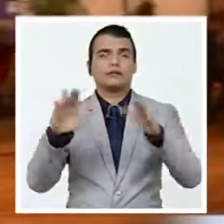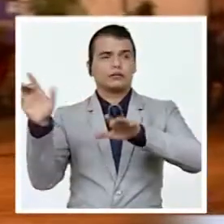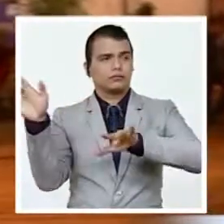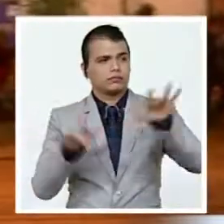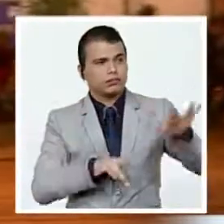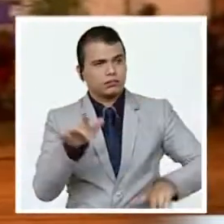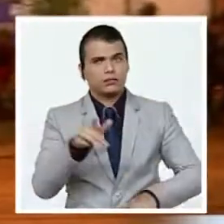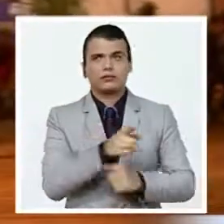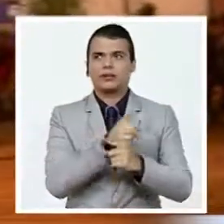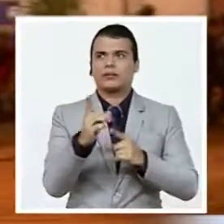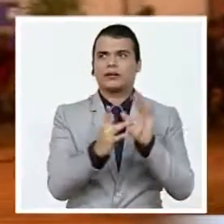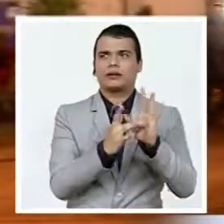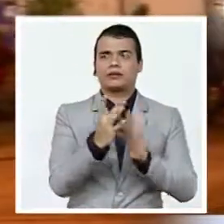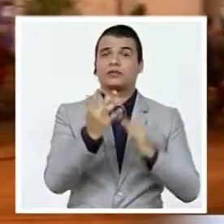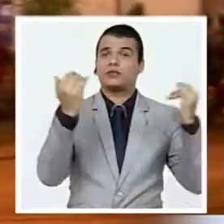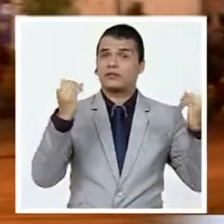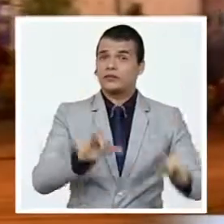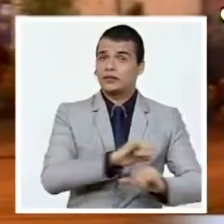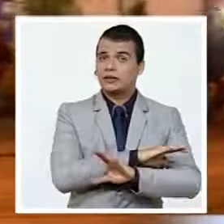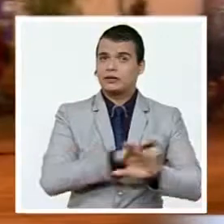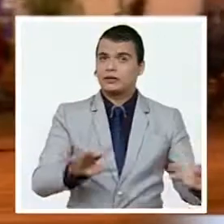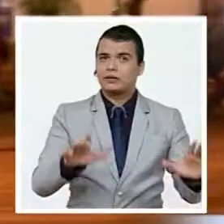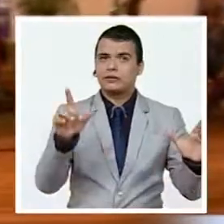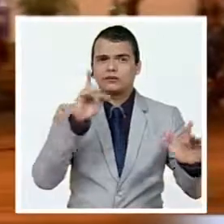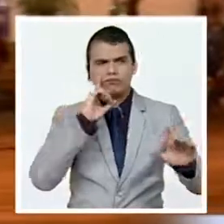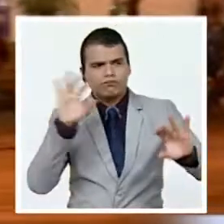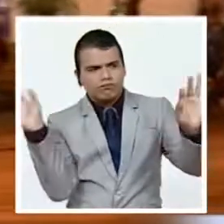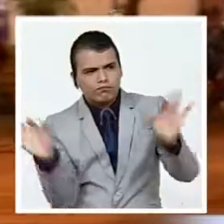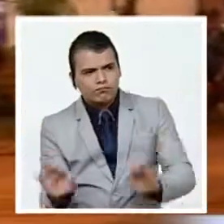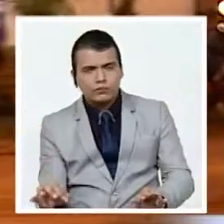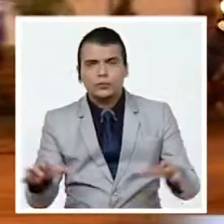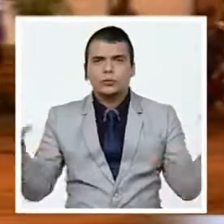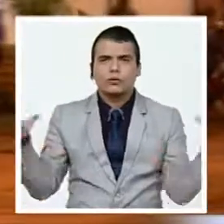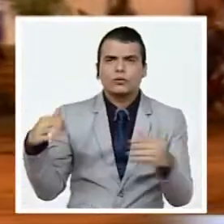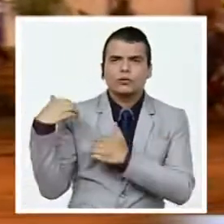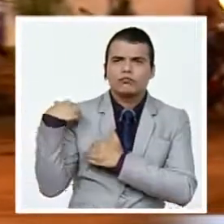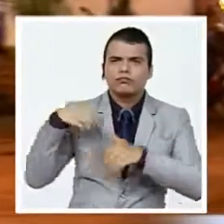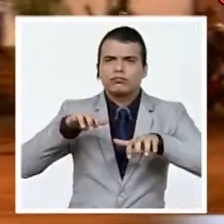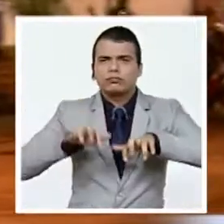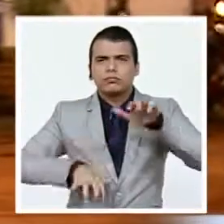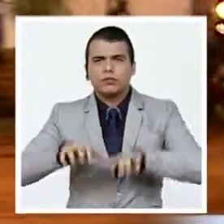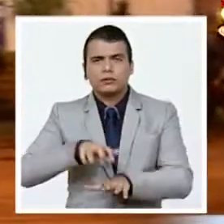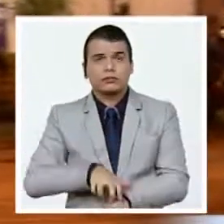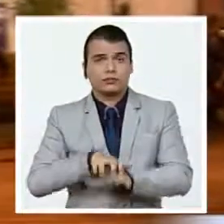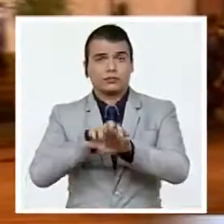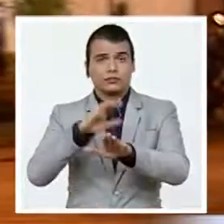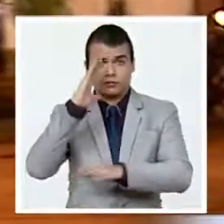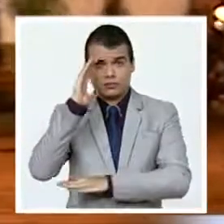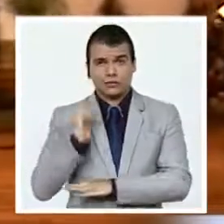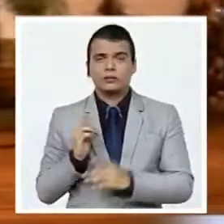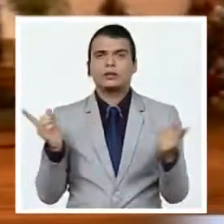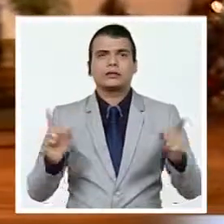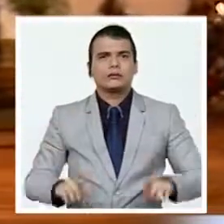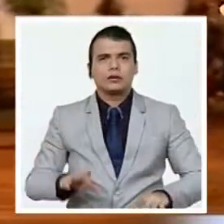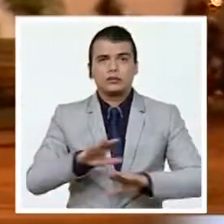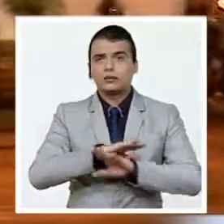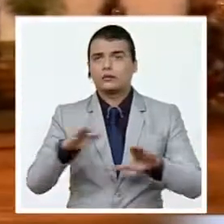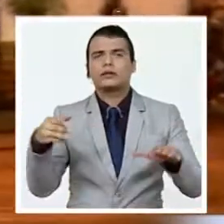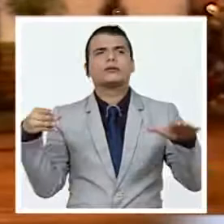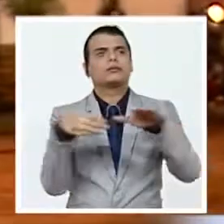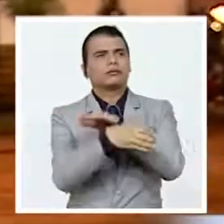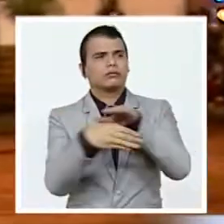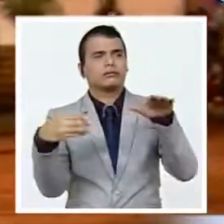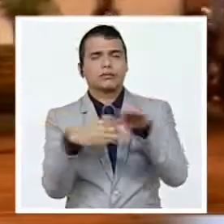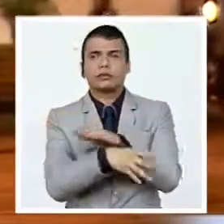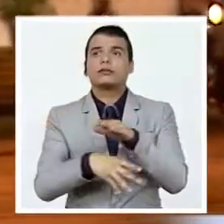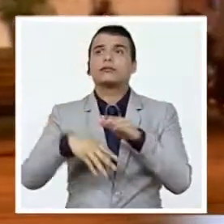se está teniendo todo un dispositivo por parte de las autoridades, la Secretaría de Tránsito y también la Policía para garantizar la salida y la entrada